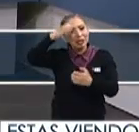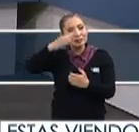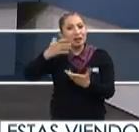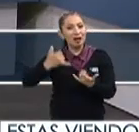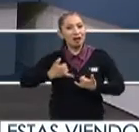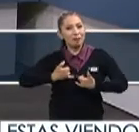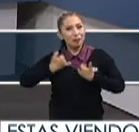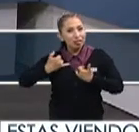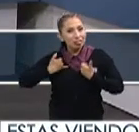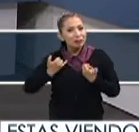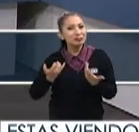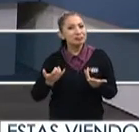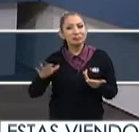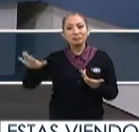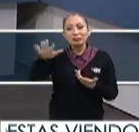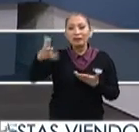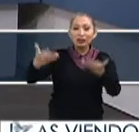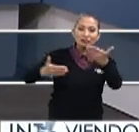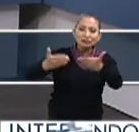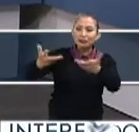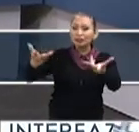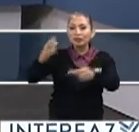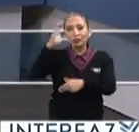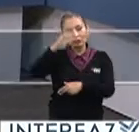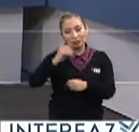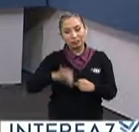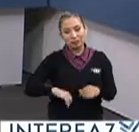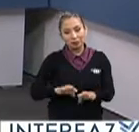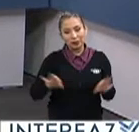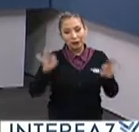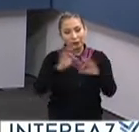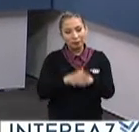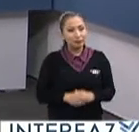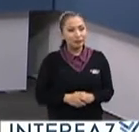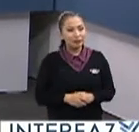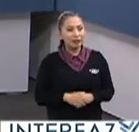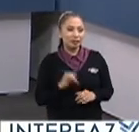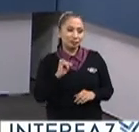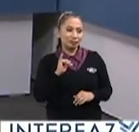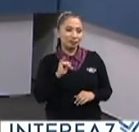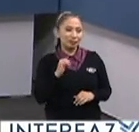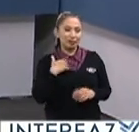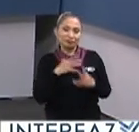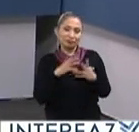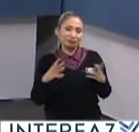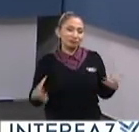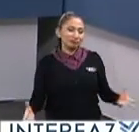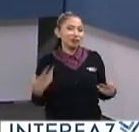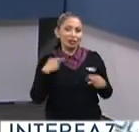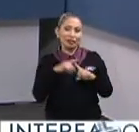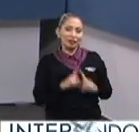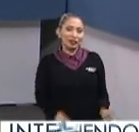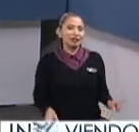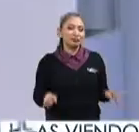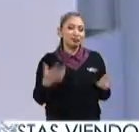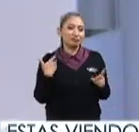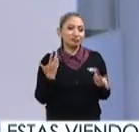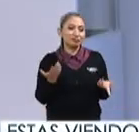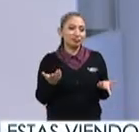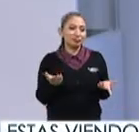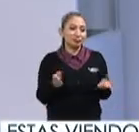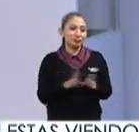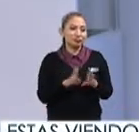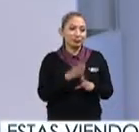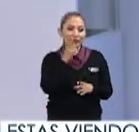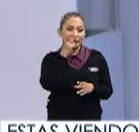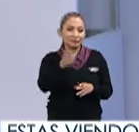experiencias, jóvenes, cómo están ellos desarrollándose, culturas, ¿no? Es muy importante eso también. Sí, es enorme la diferencia y pues como